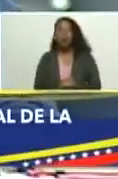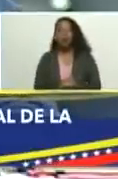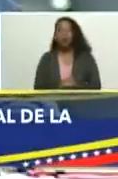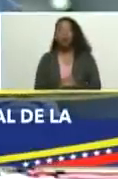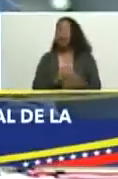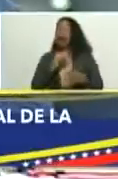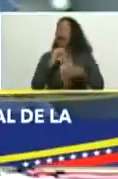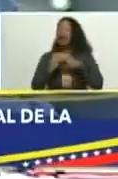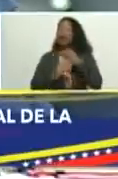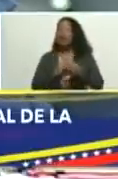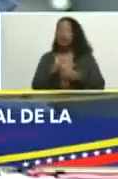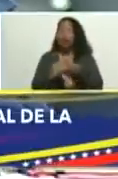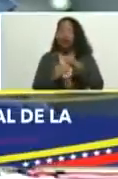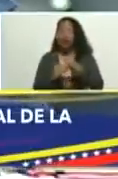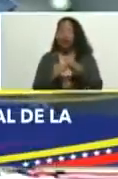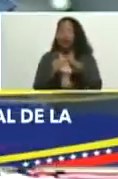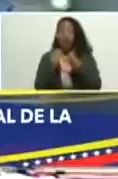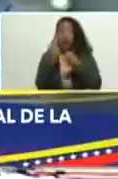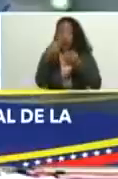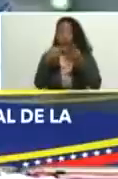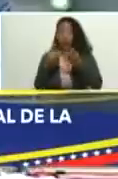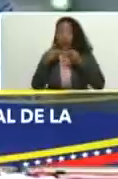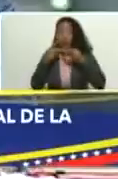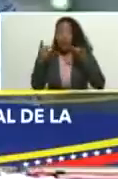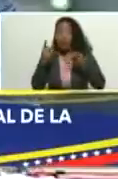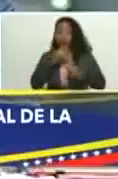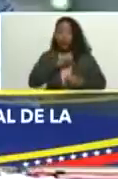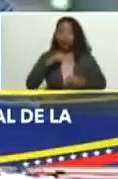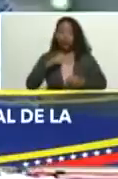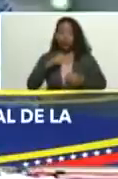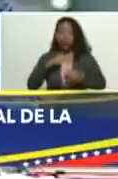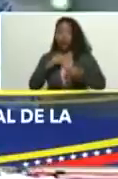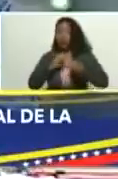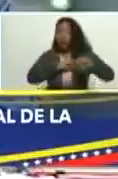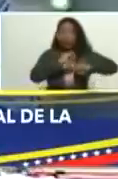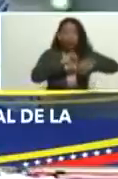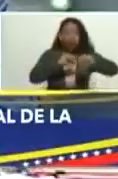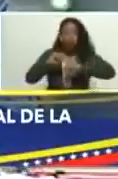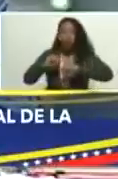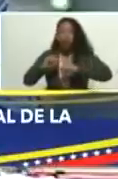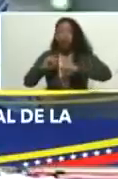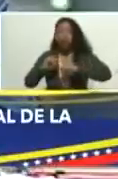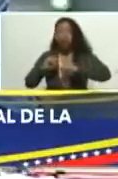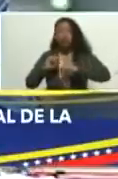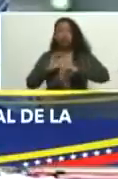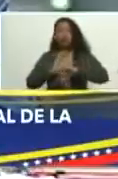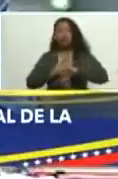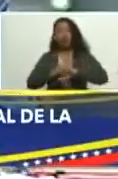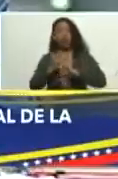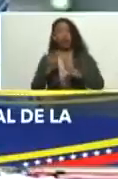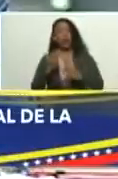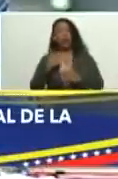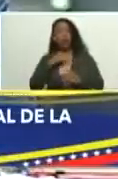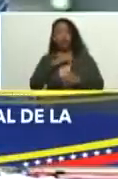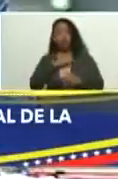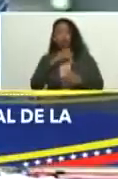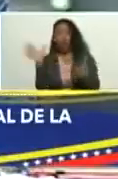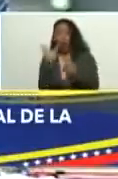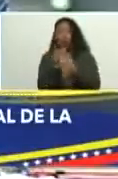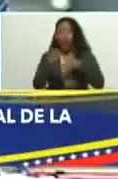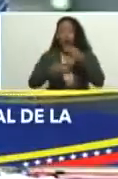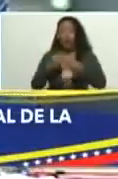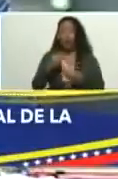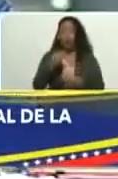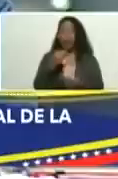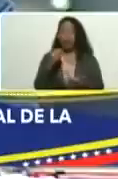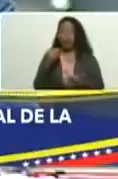Garantizar con recursos públicos y privados. Porque si algo bueno hemos conquistado en estos años